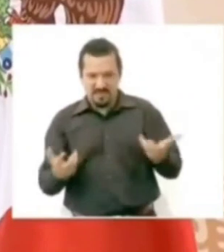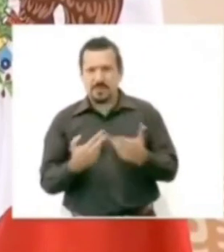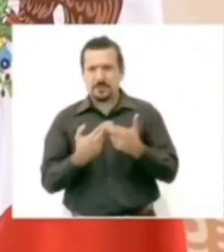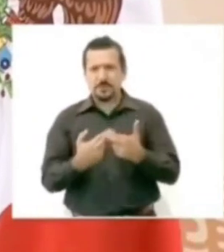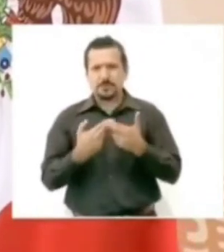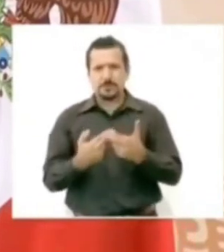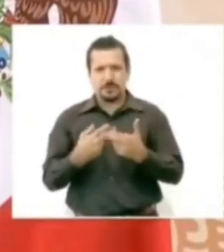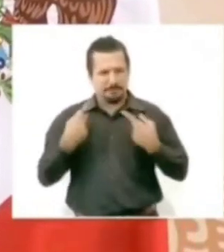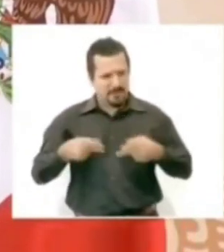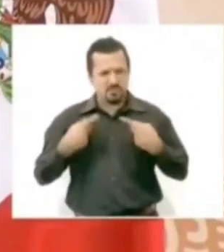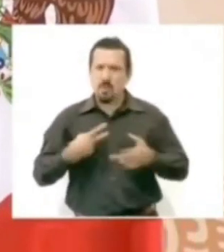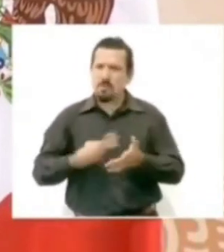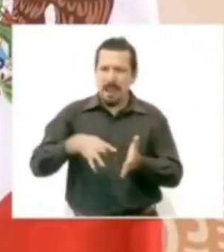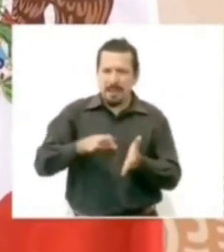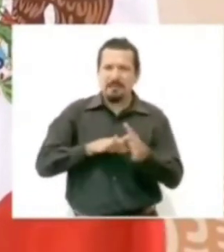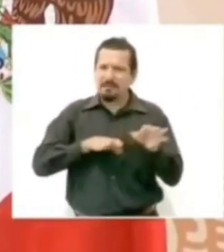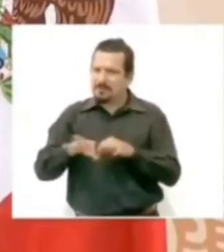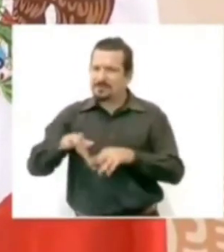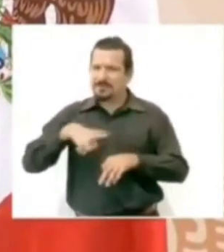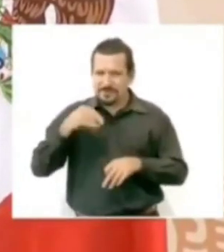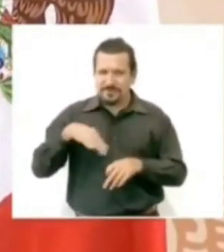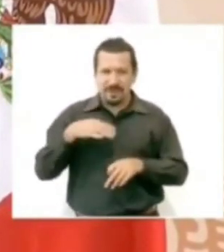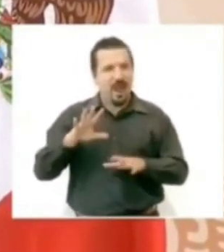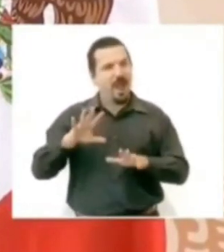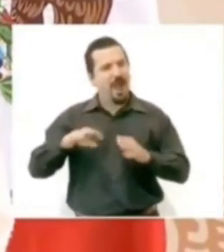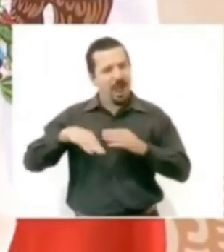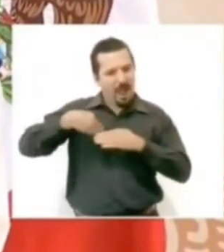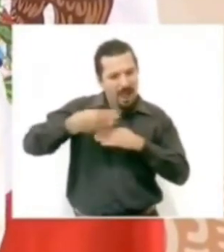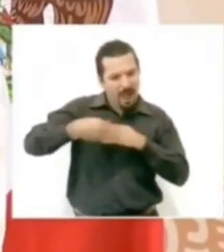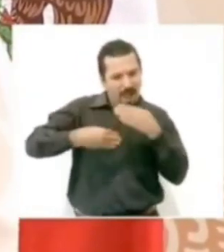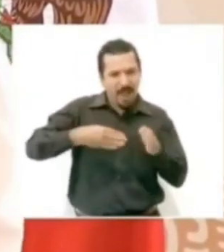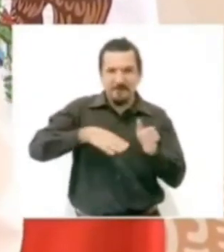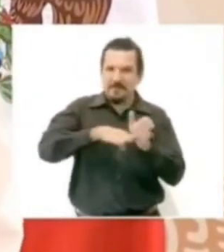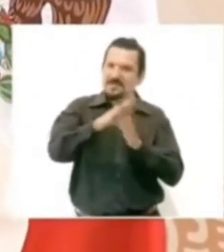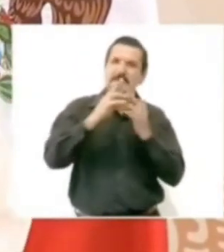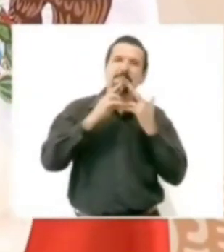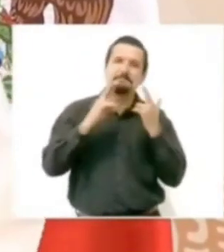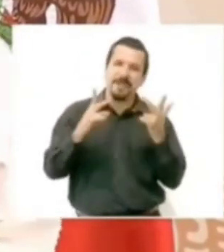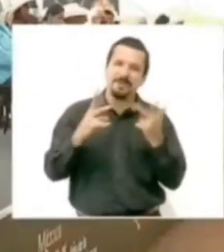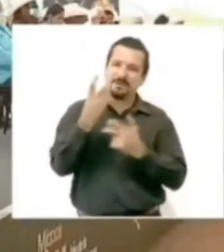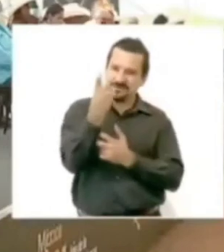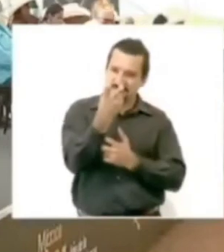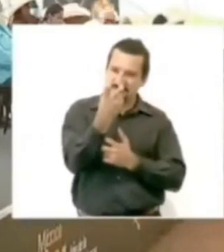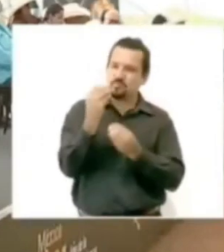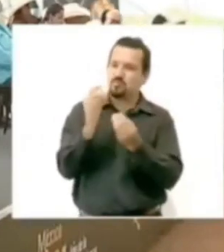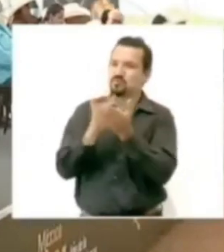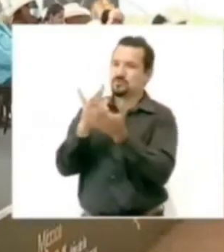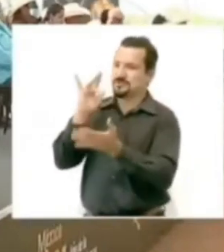gente valiente y de trabajo entraría en una nueva etapa de progreso. Muchas gracias.